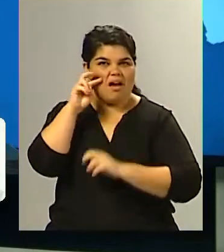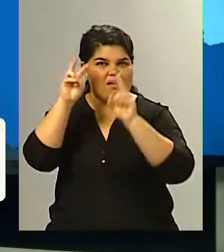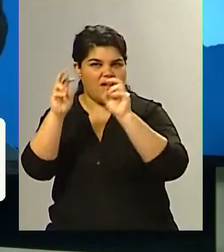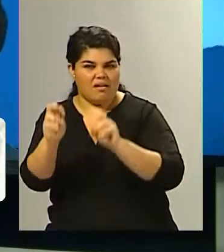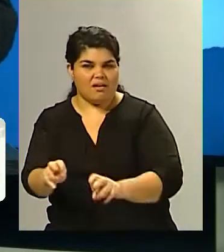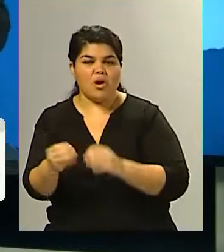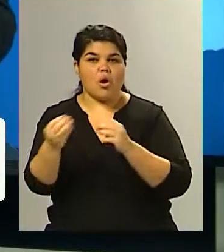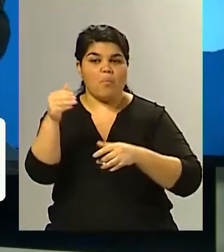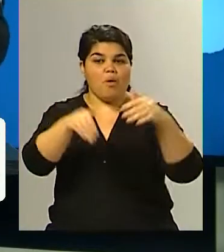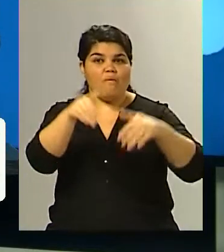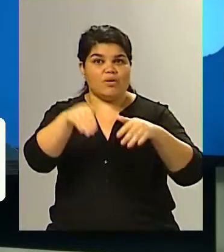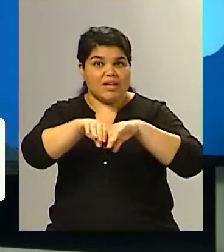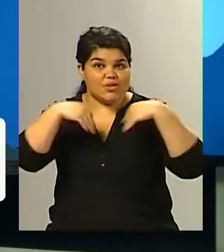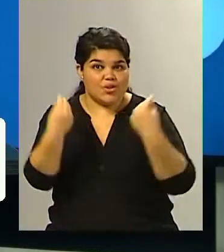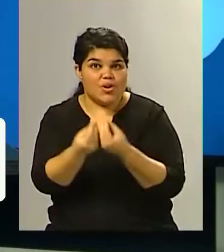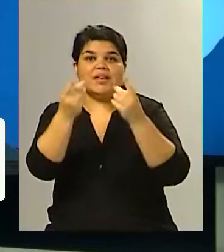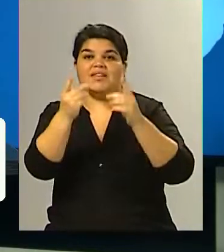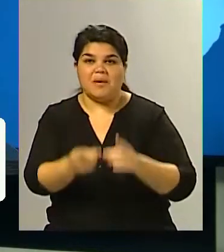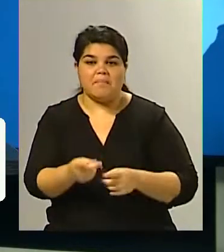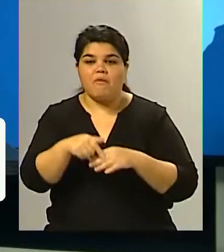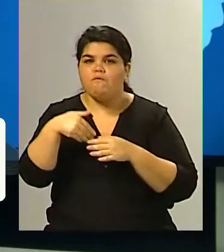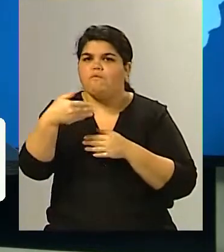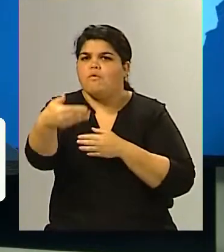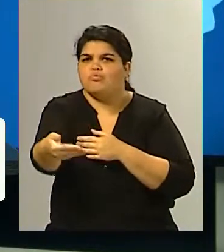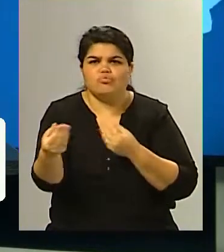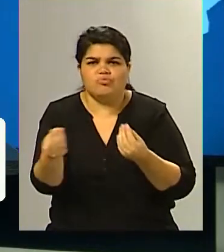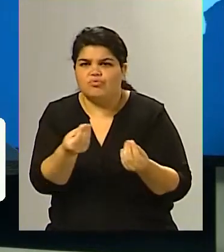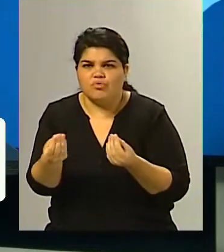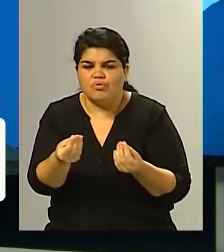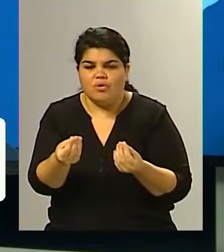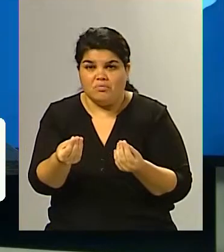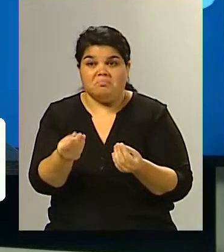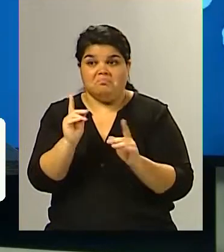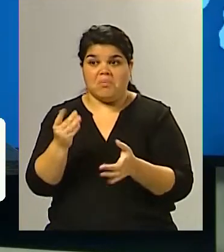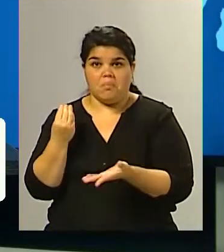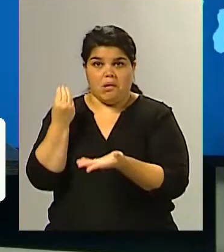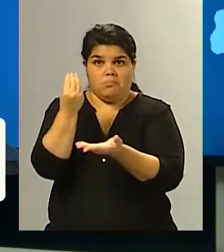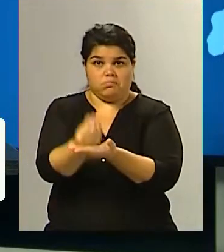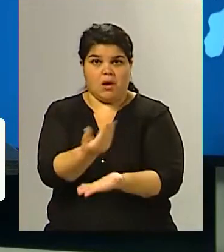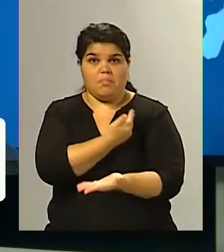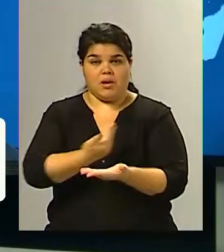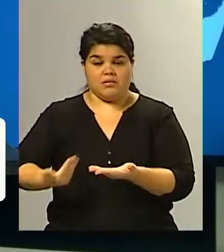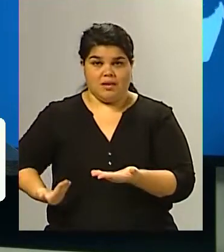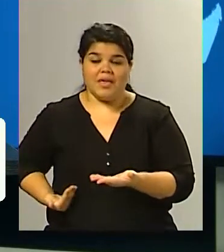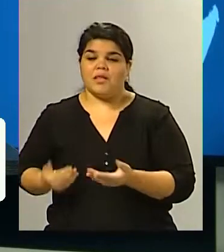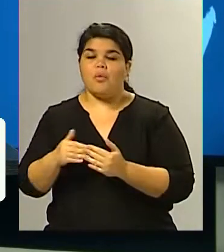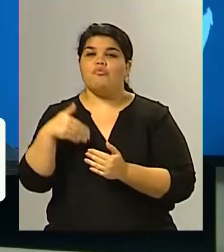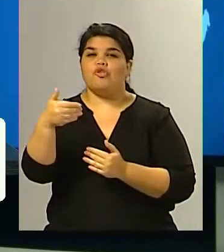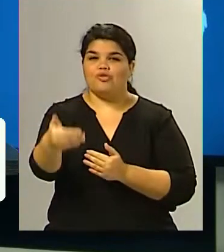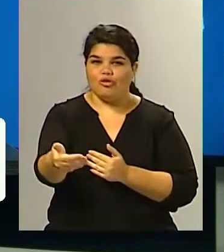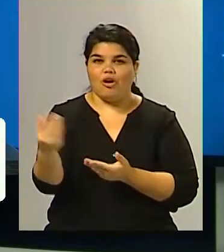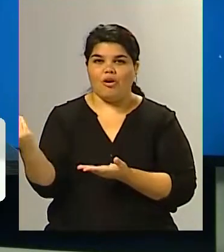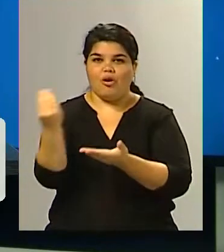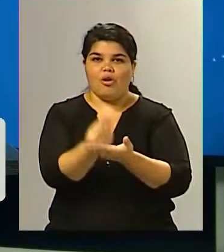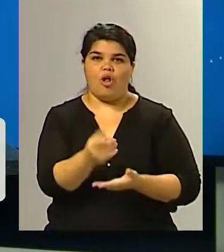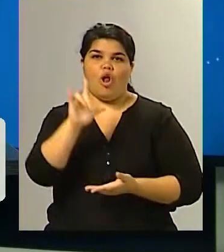las elecciones y qué se viene en Brasil a partir de la presidencia, de cuando asuma, obviamente,